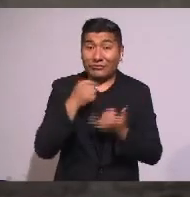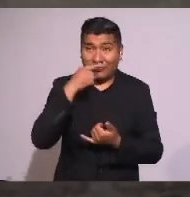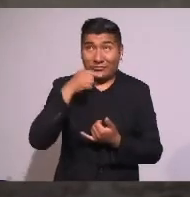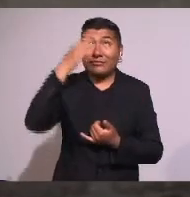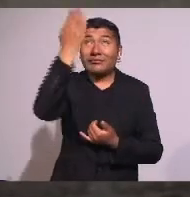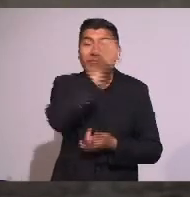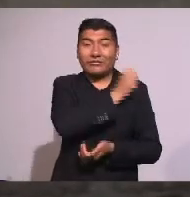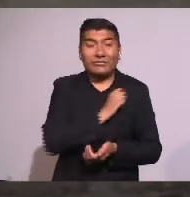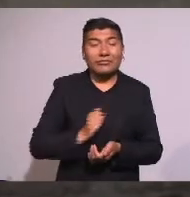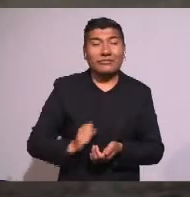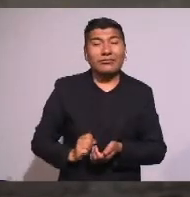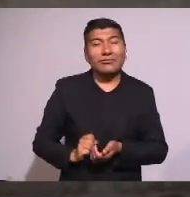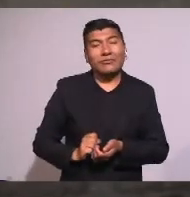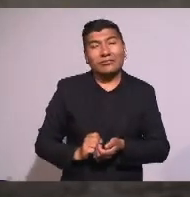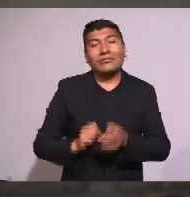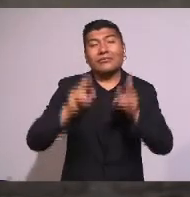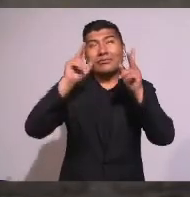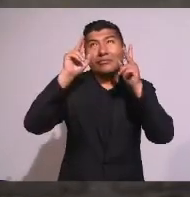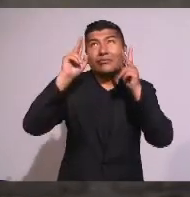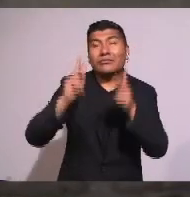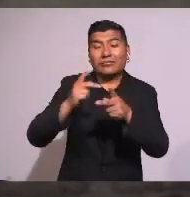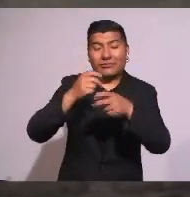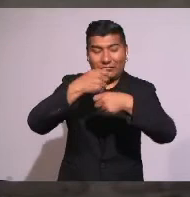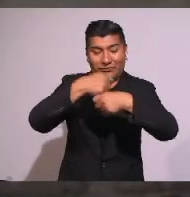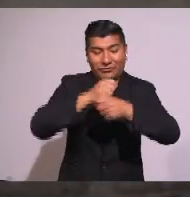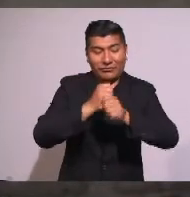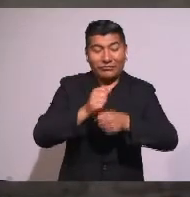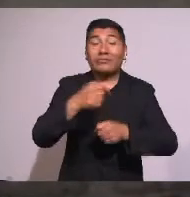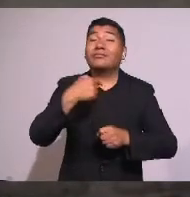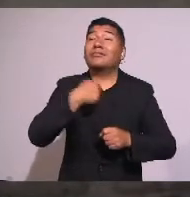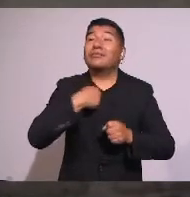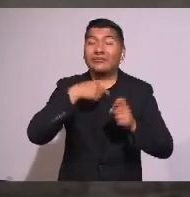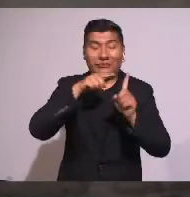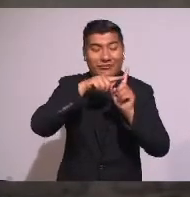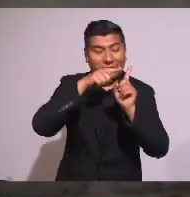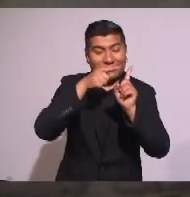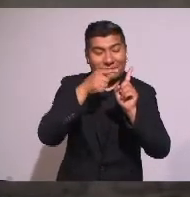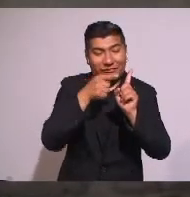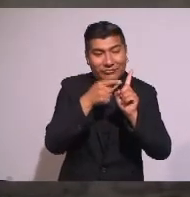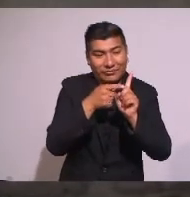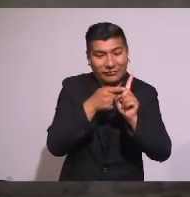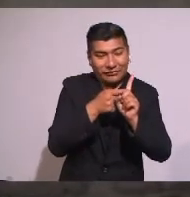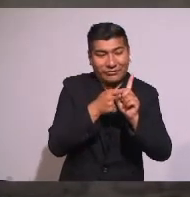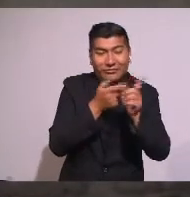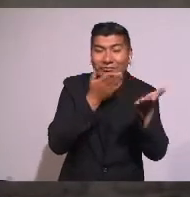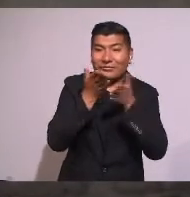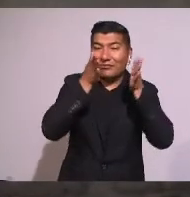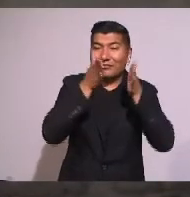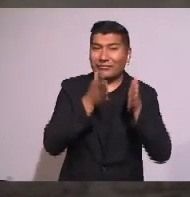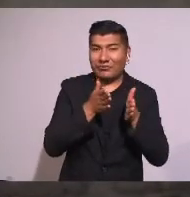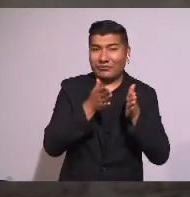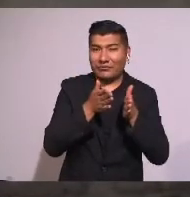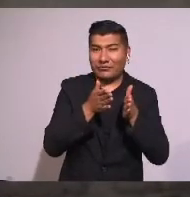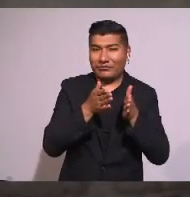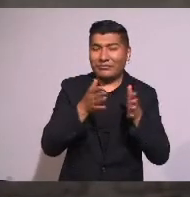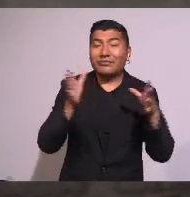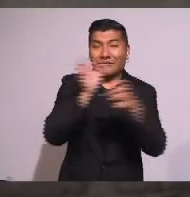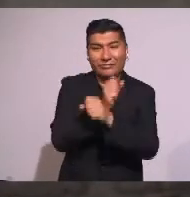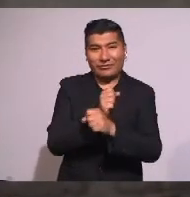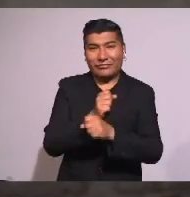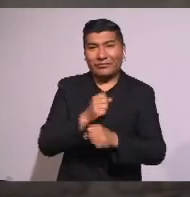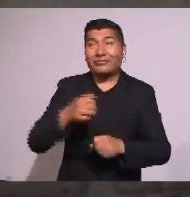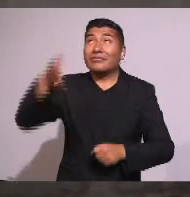Señor, el que me formó desde el vientre como siervo suyo. Es decir, Dios